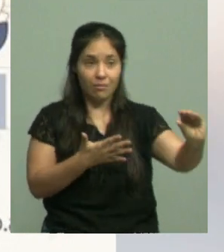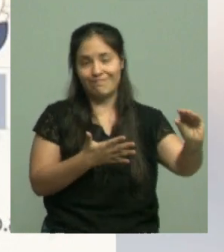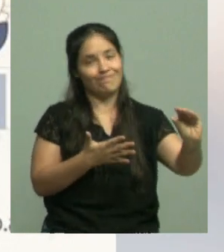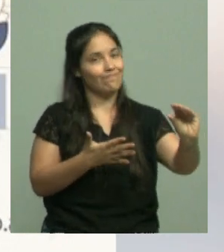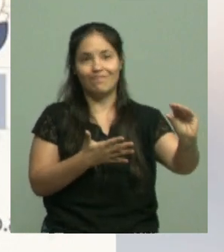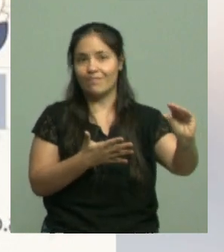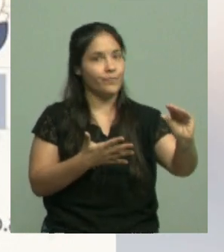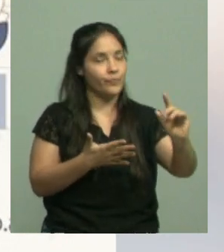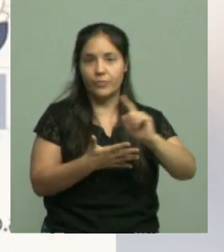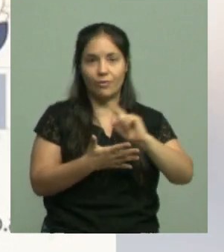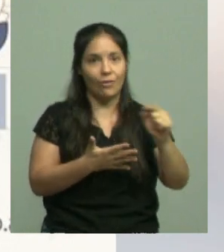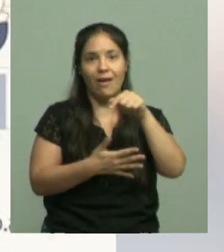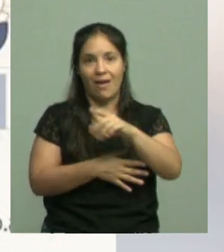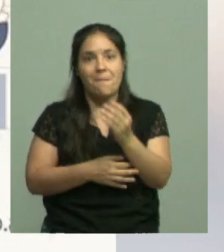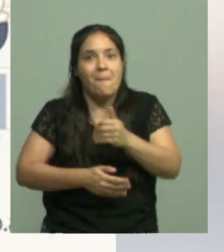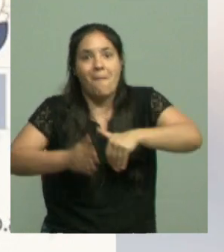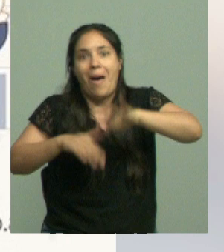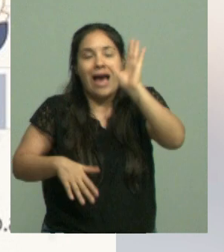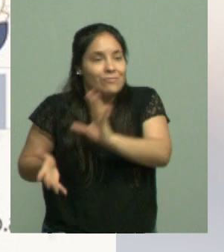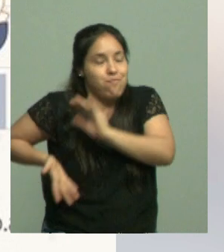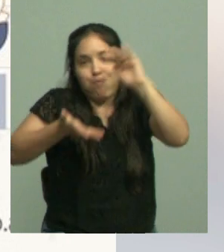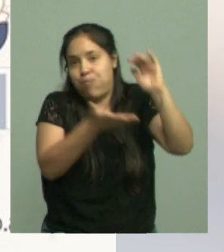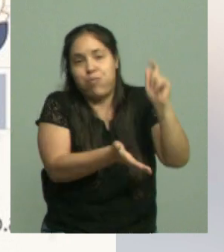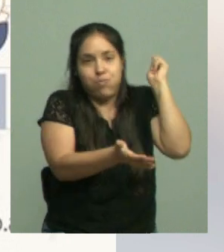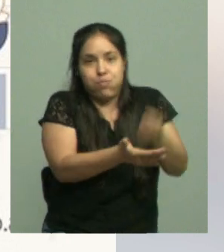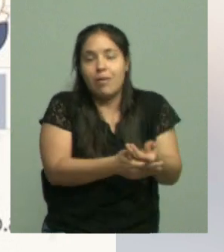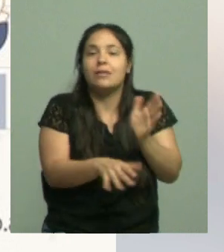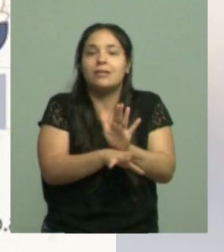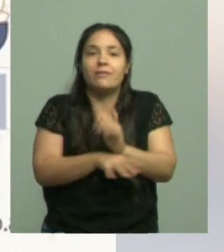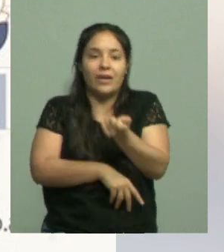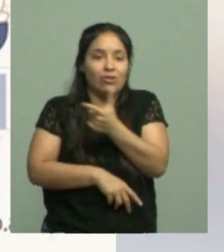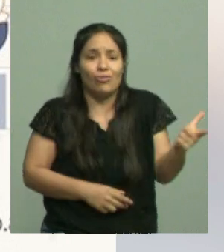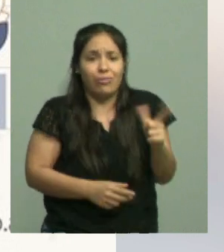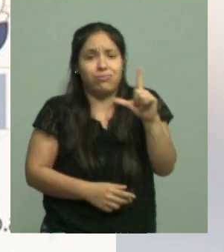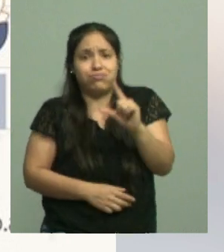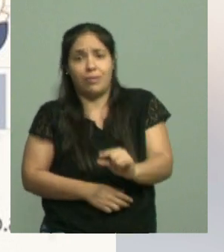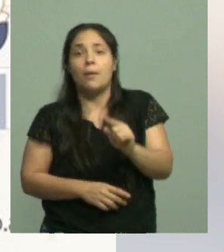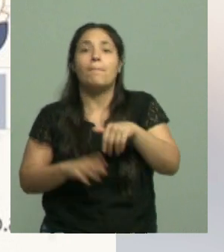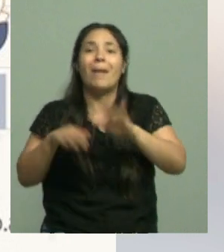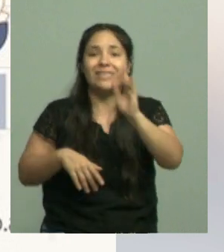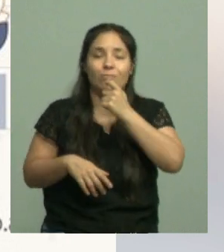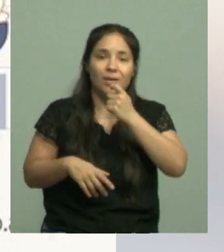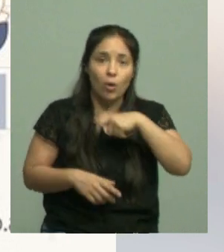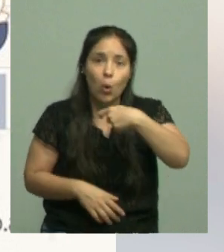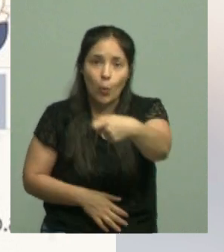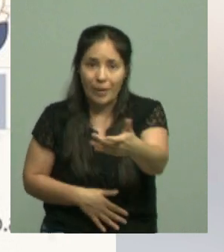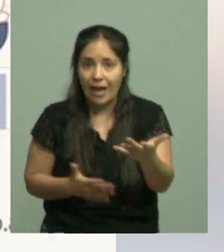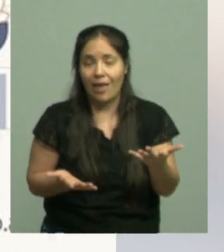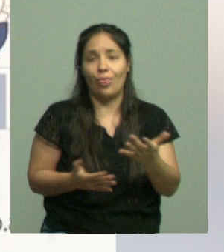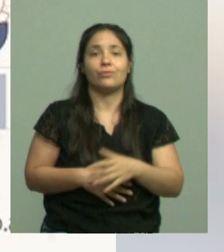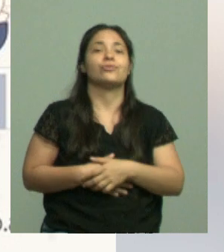en la pérdida de poder adquisitivo de las personas de la tercera edad y de los jubilados. Que en